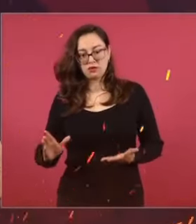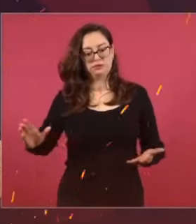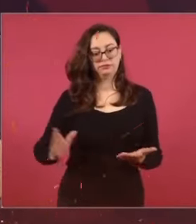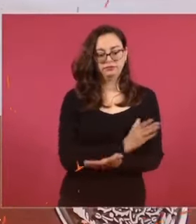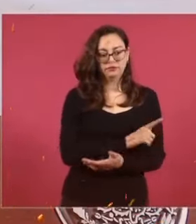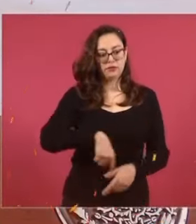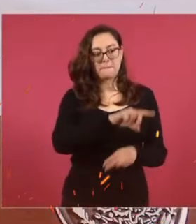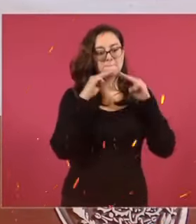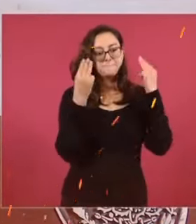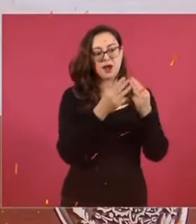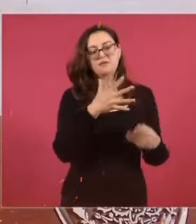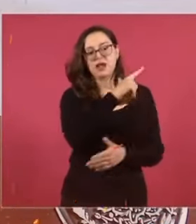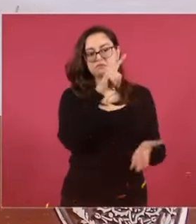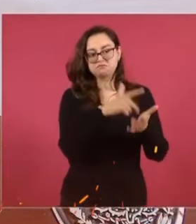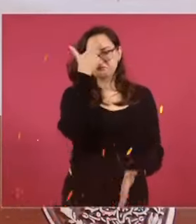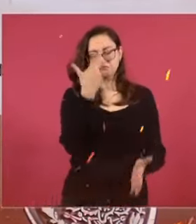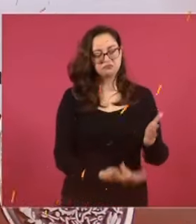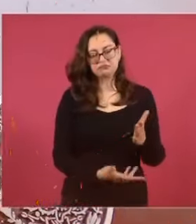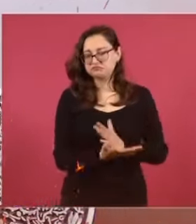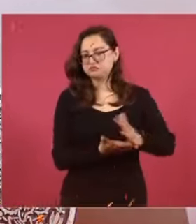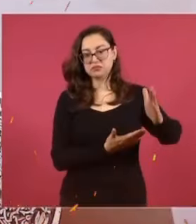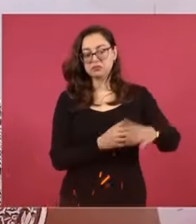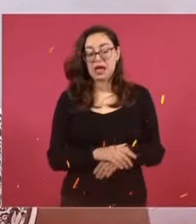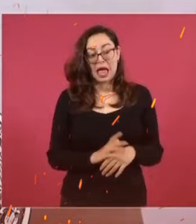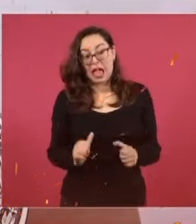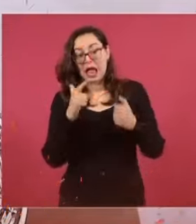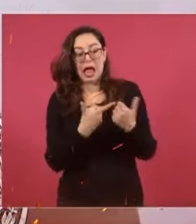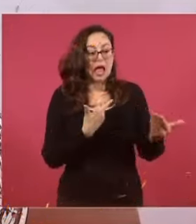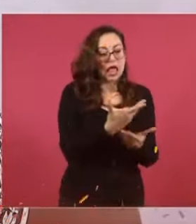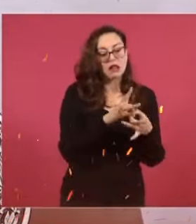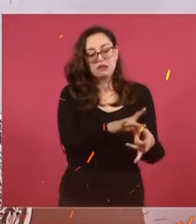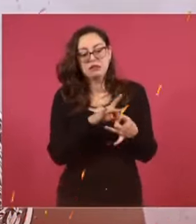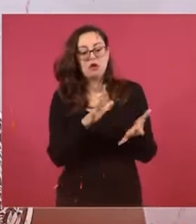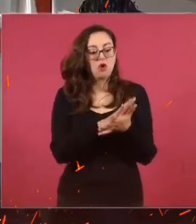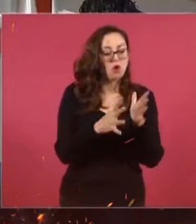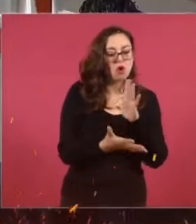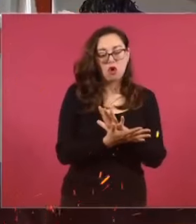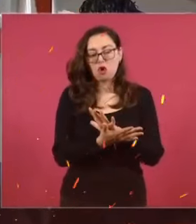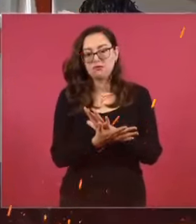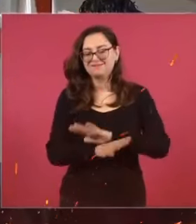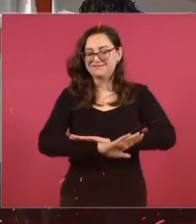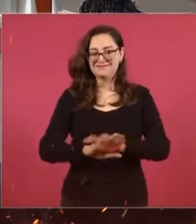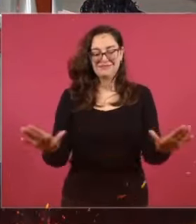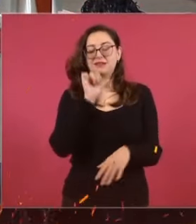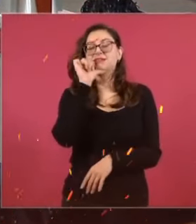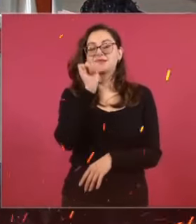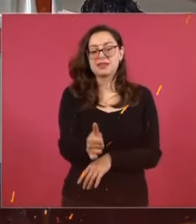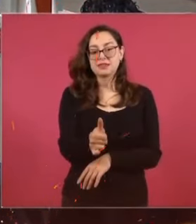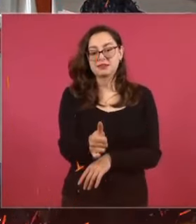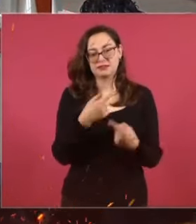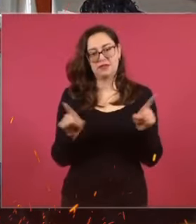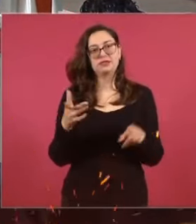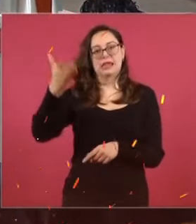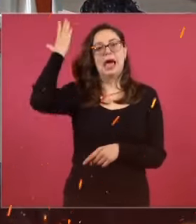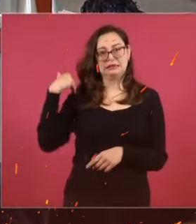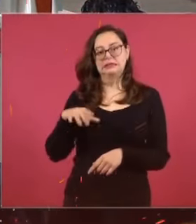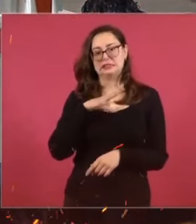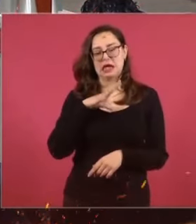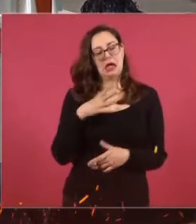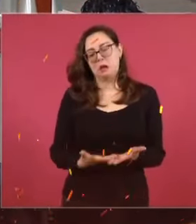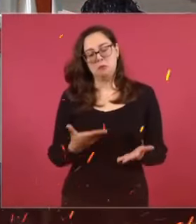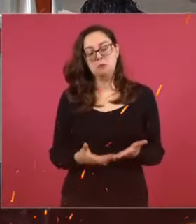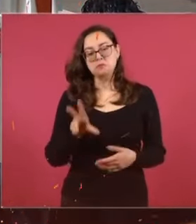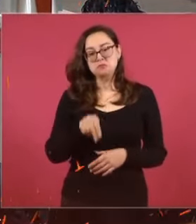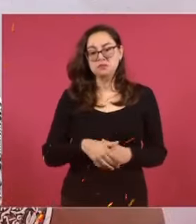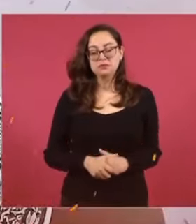delincuencia y autoridad. No hay vínculos, no hay relaciones de complicidad con nadie, como era antes. En este